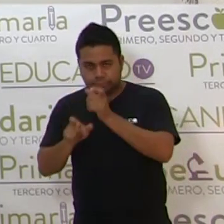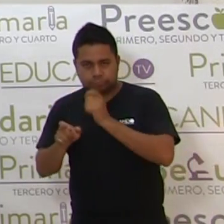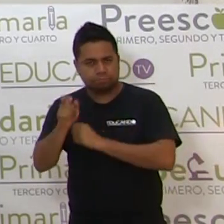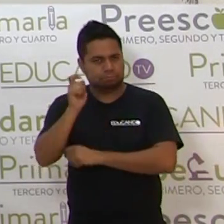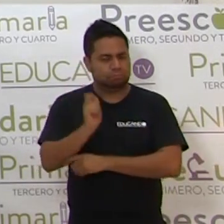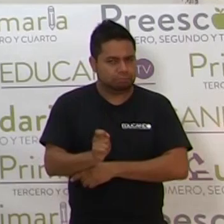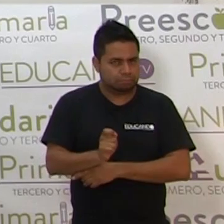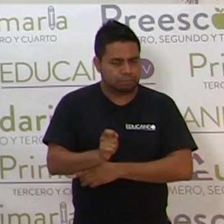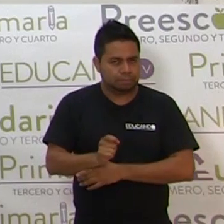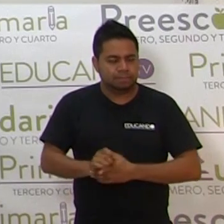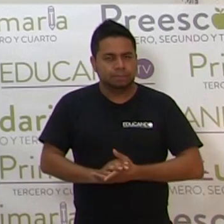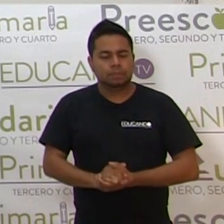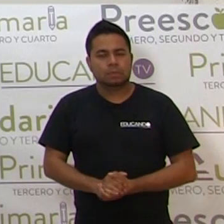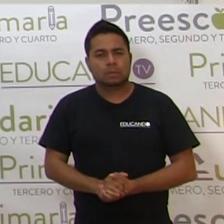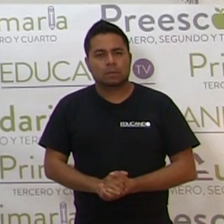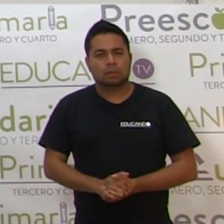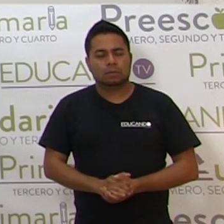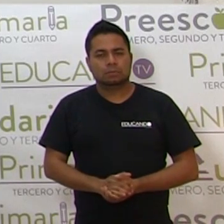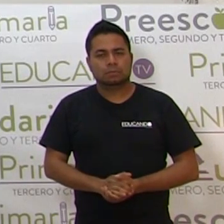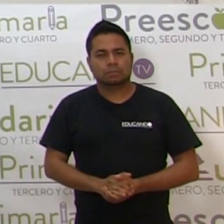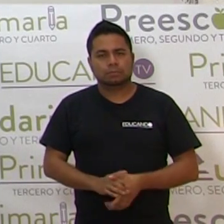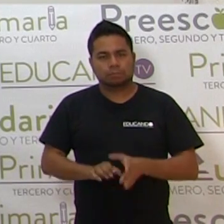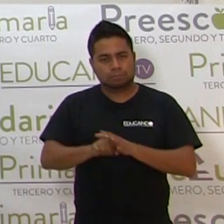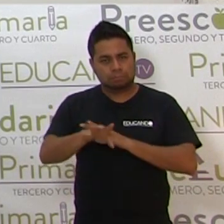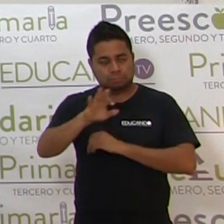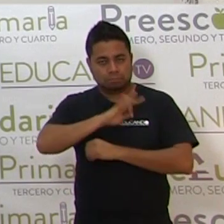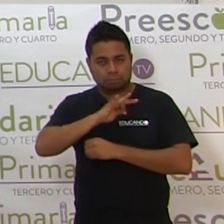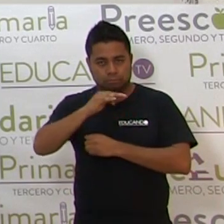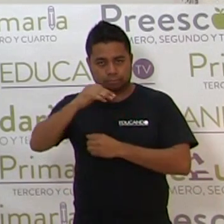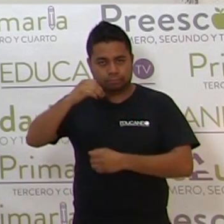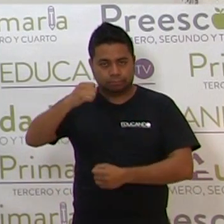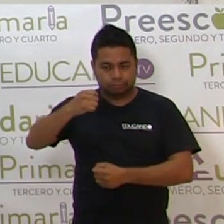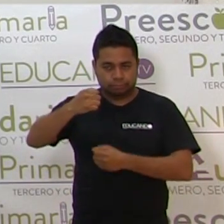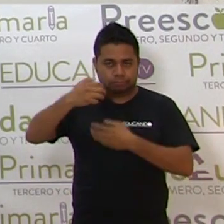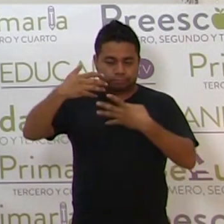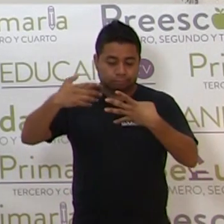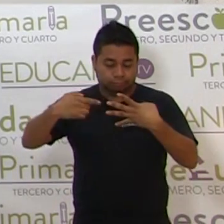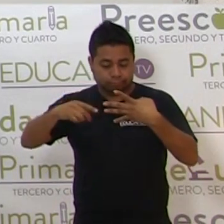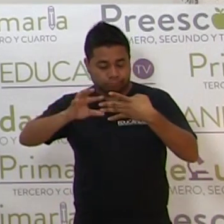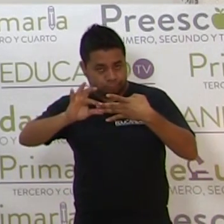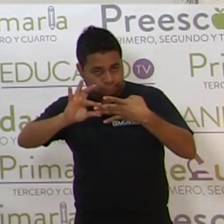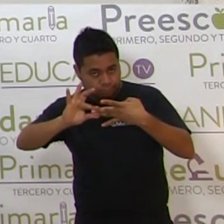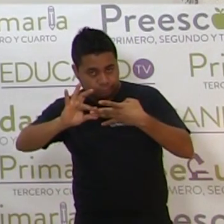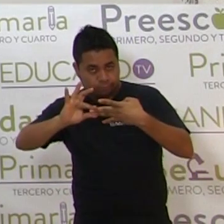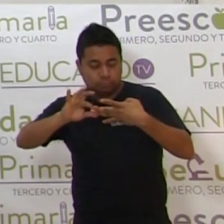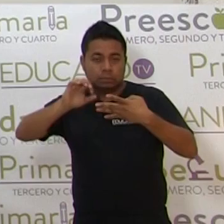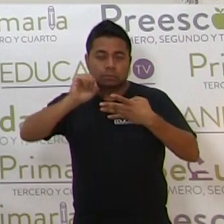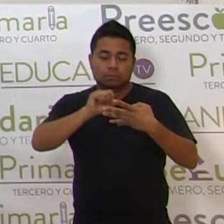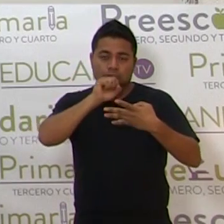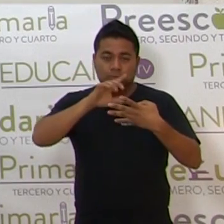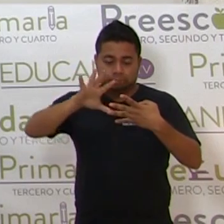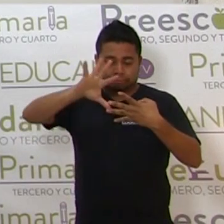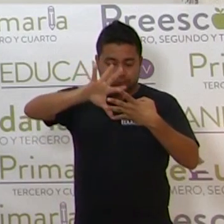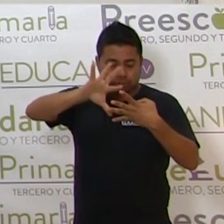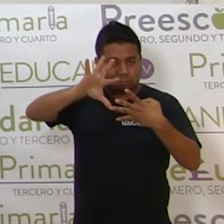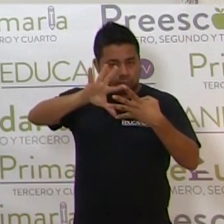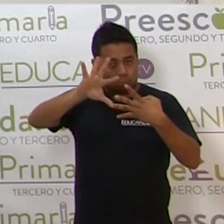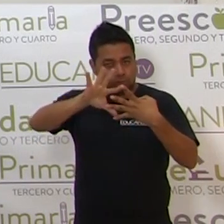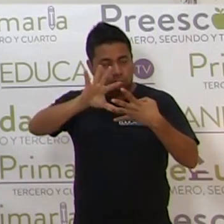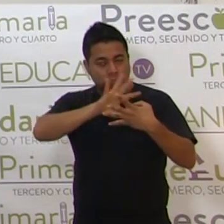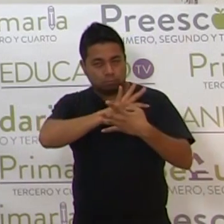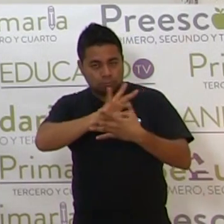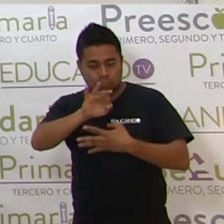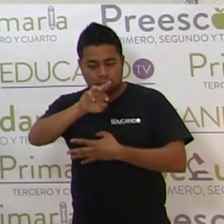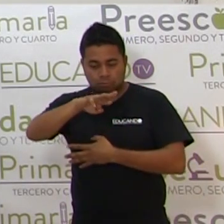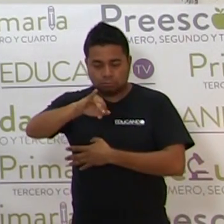de que no puedes encontrarla de forma continua, pero también la vas a encontrar en forma salteada.